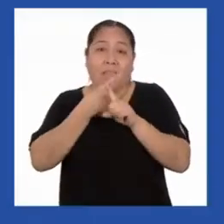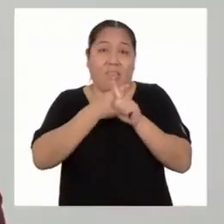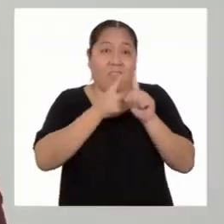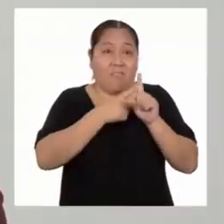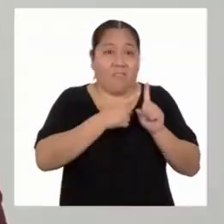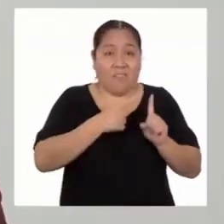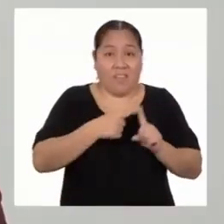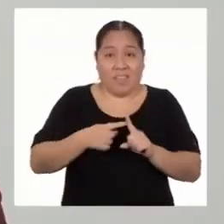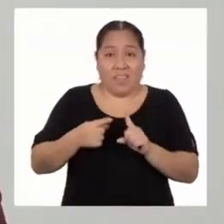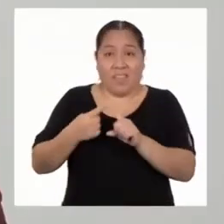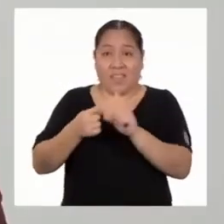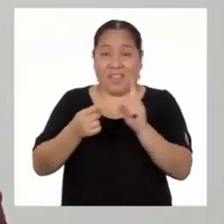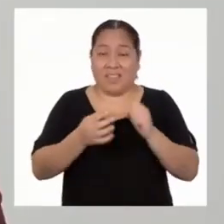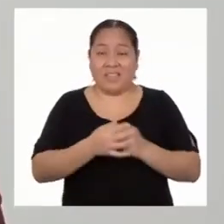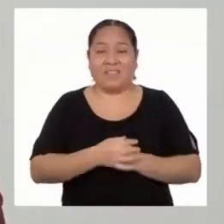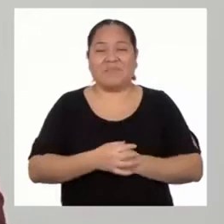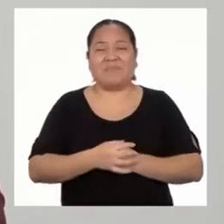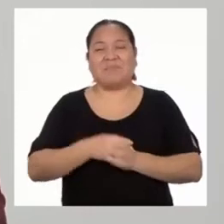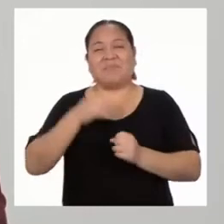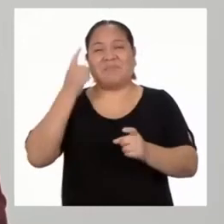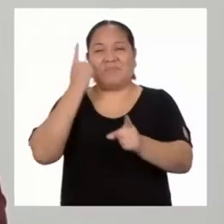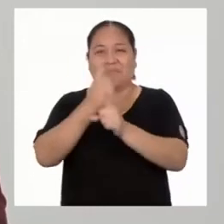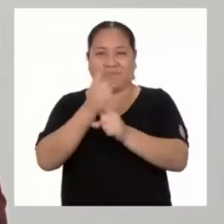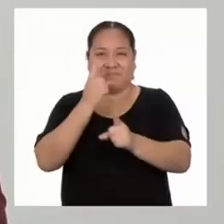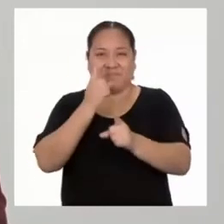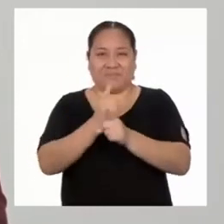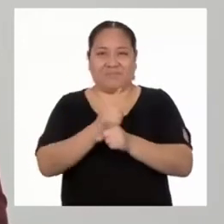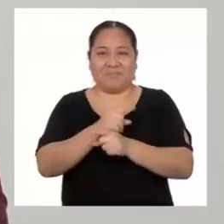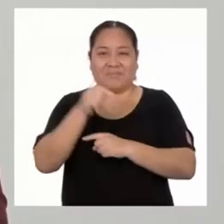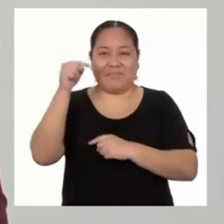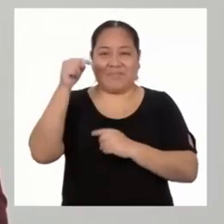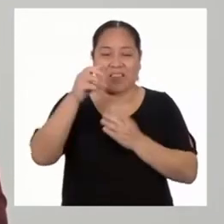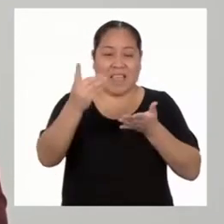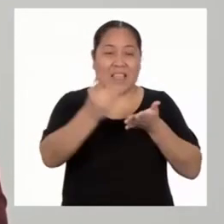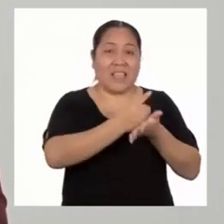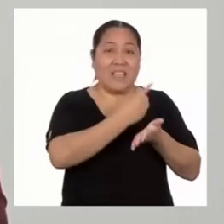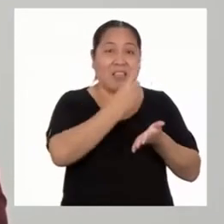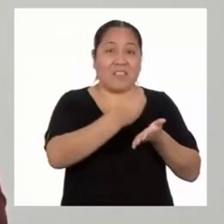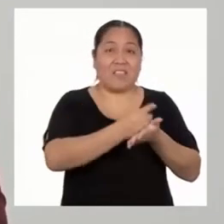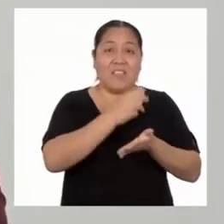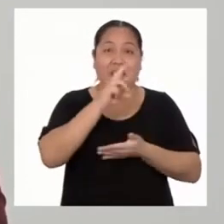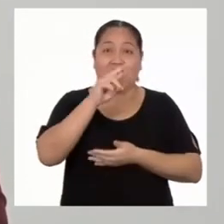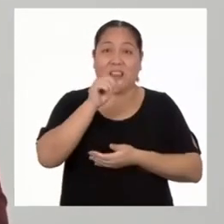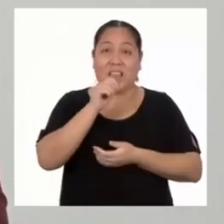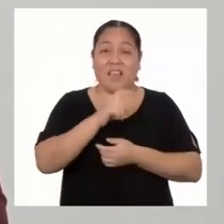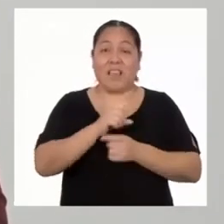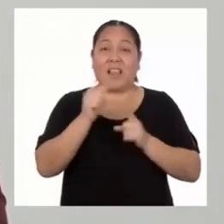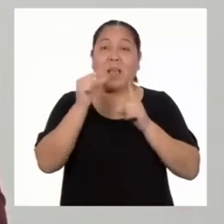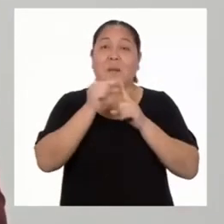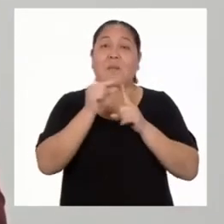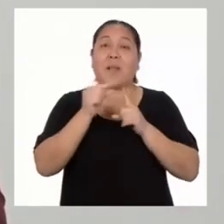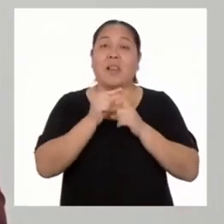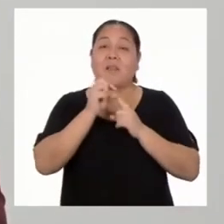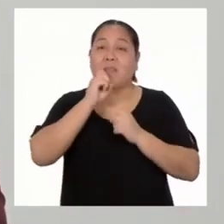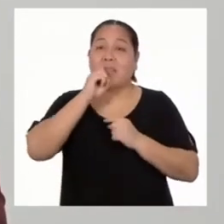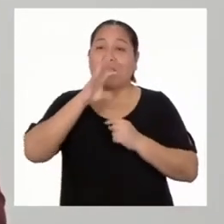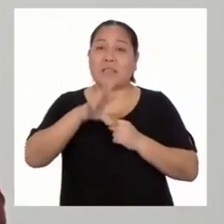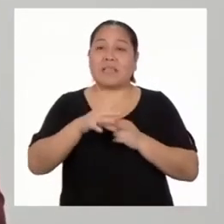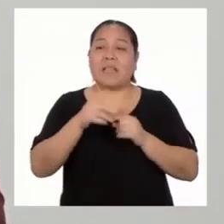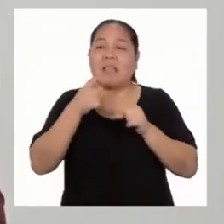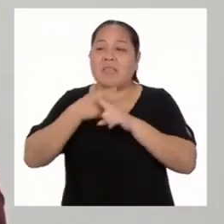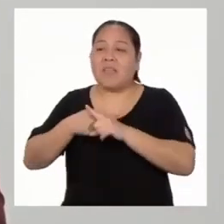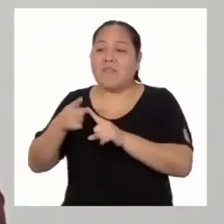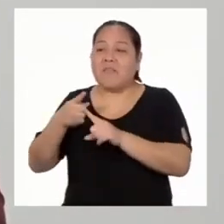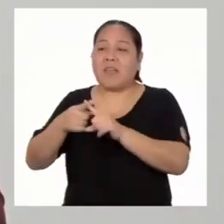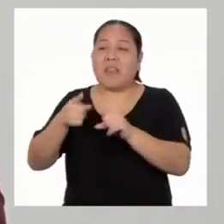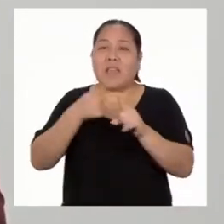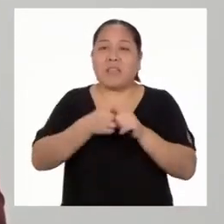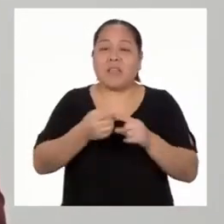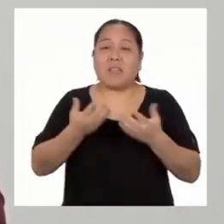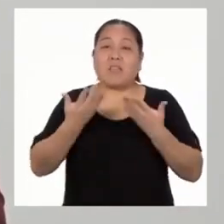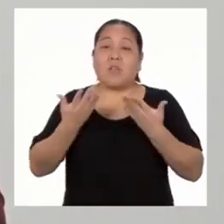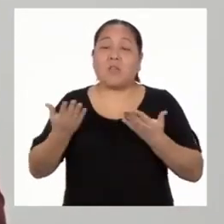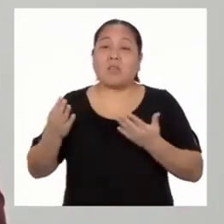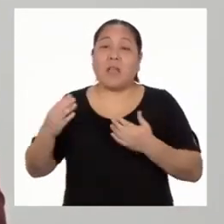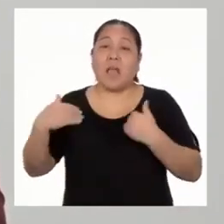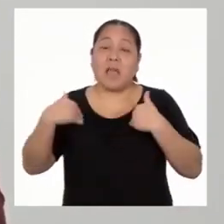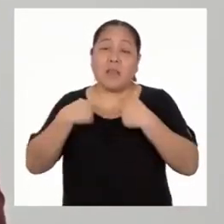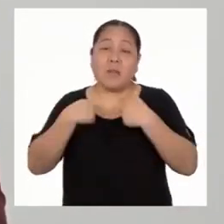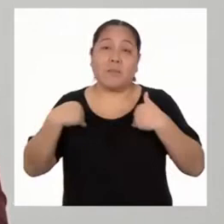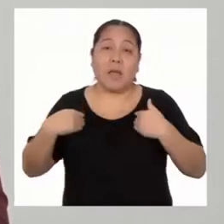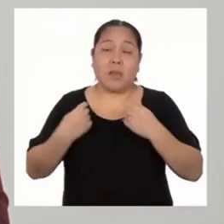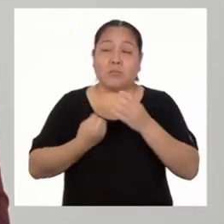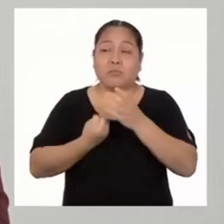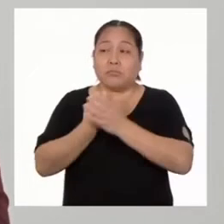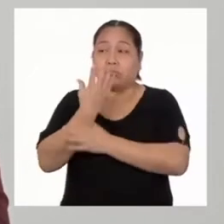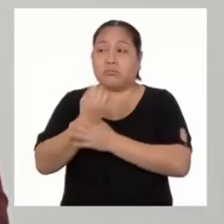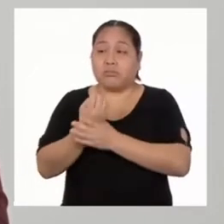distintos. En efecto, de acuerdo al diccionario de la RAE, la palabra se refiere a la variedad de especies vegetales y animales